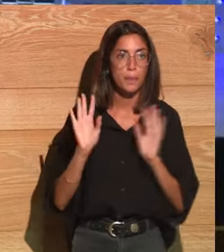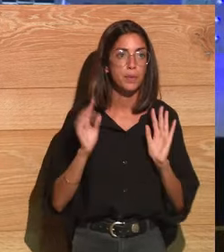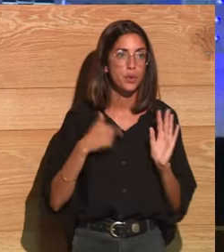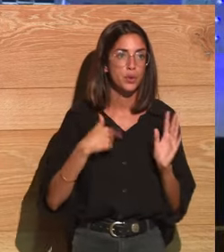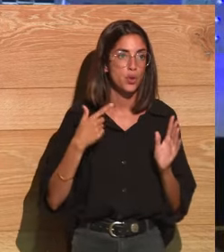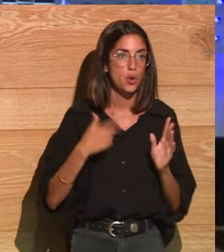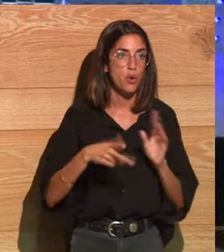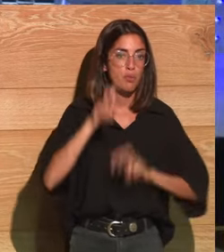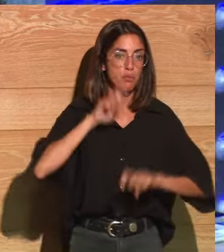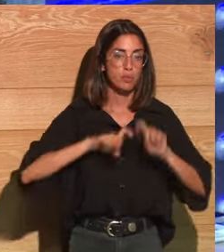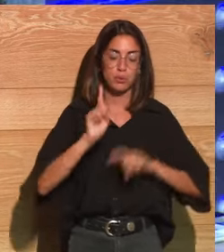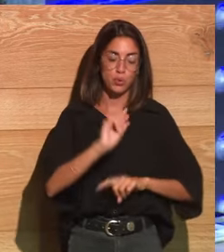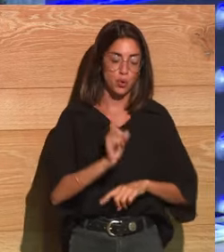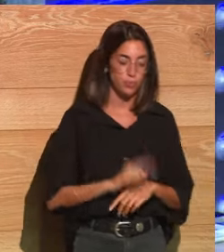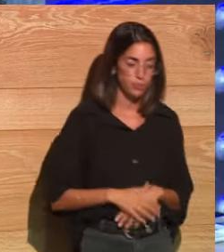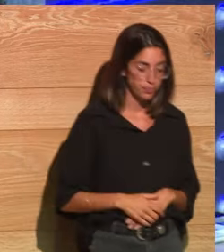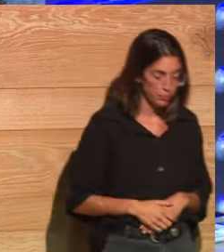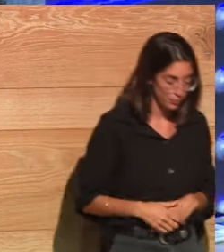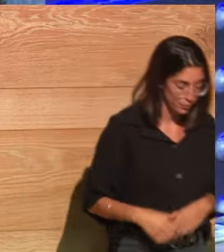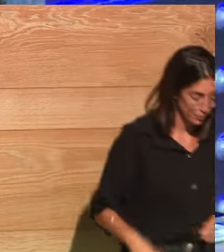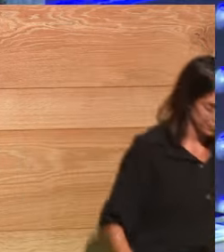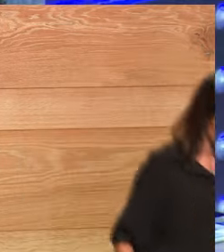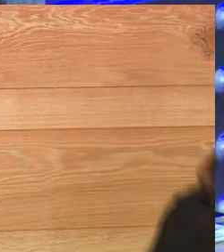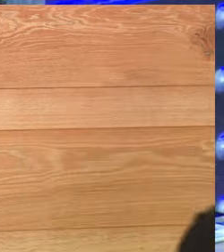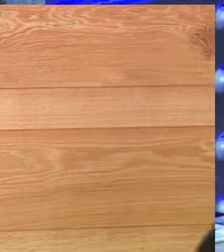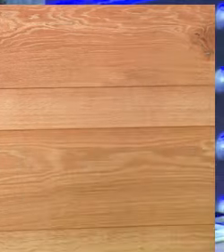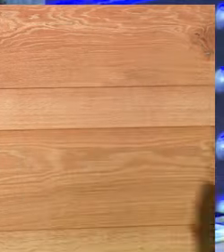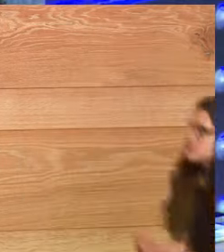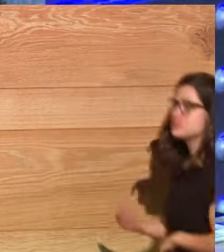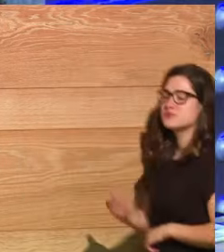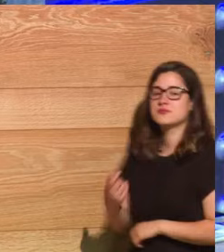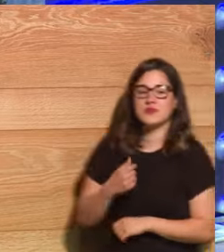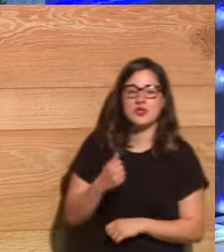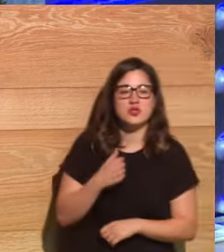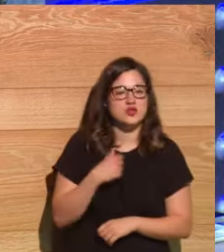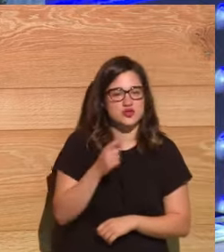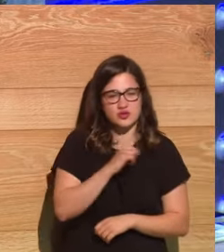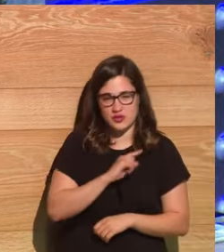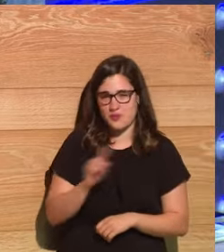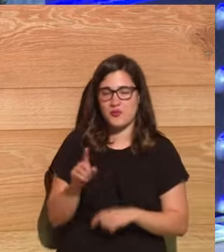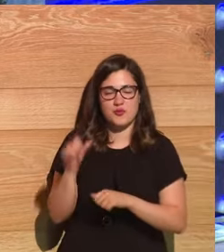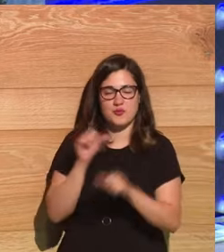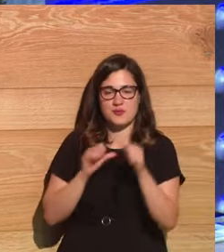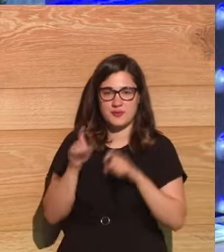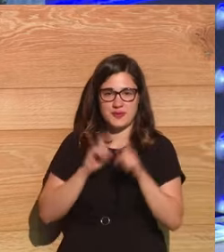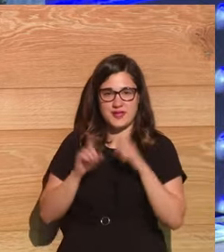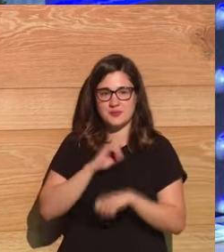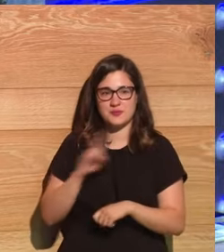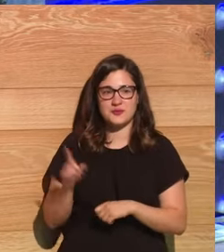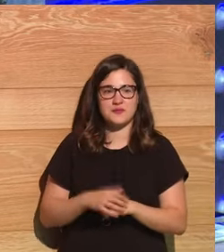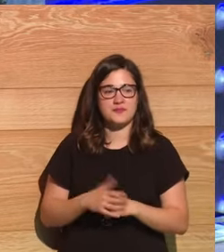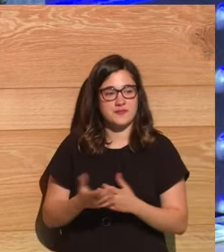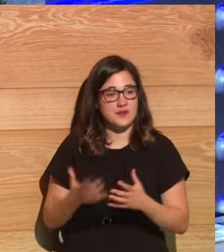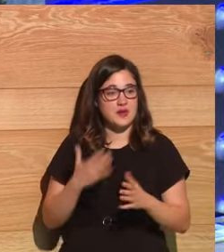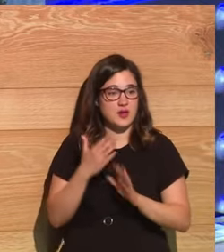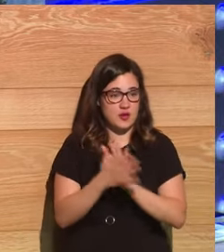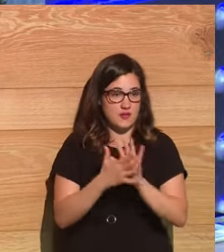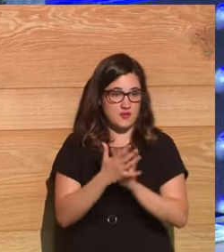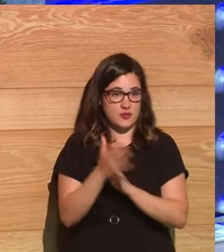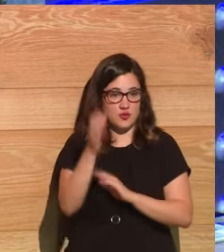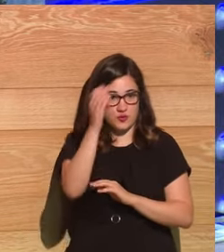al Pleistoceno superior, yo. Yo tampoco. En fin, hablando de